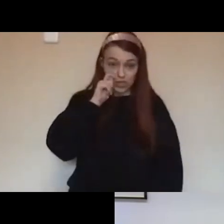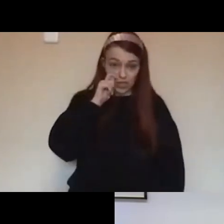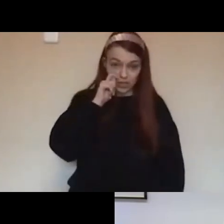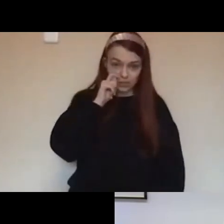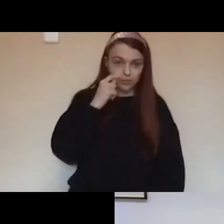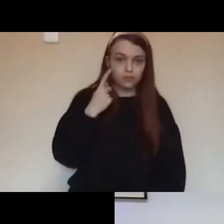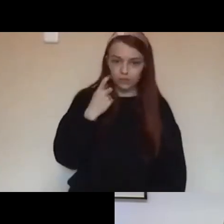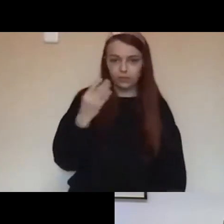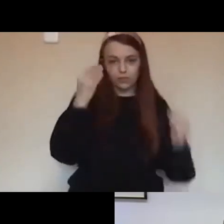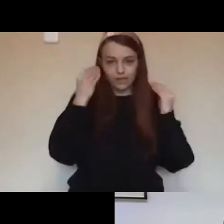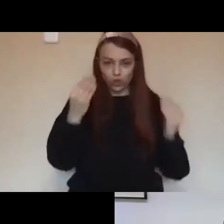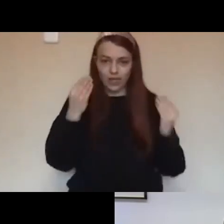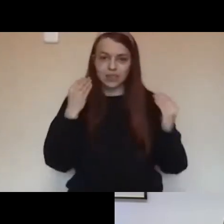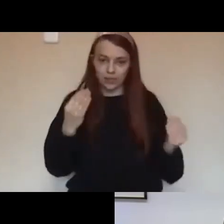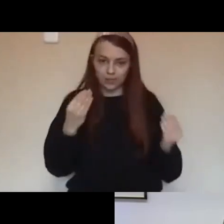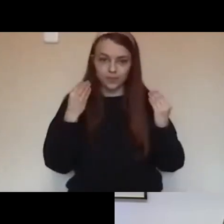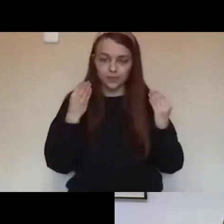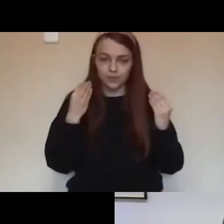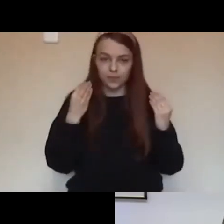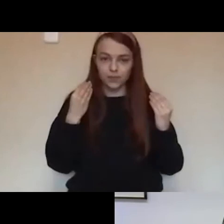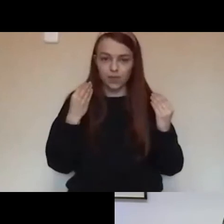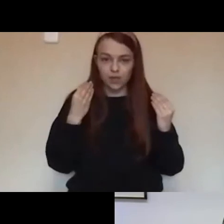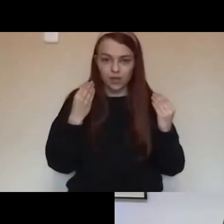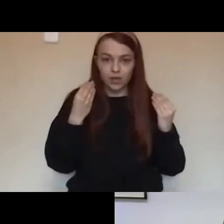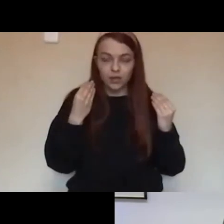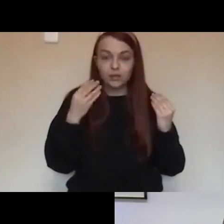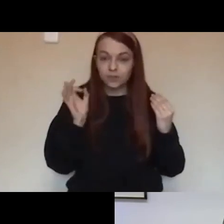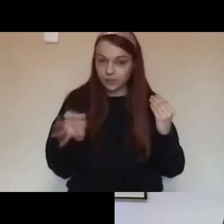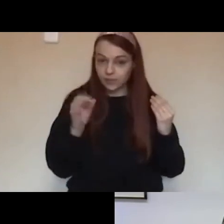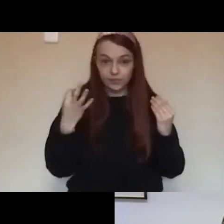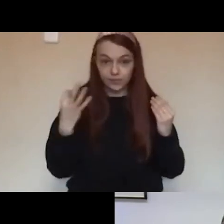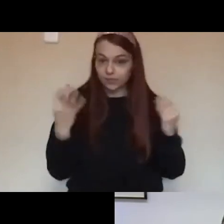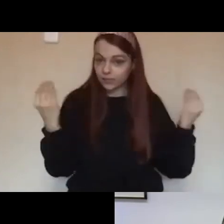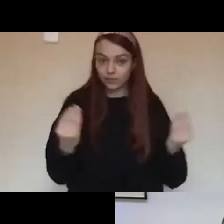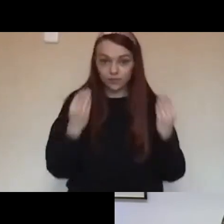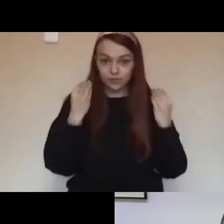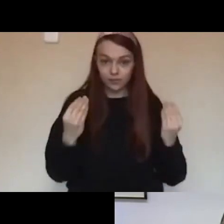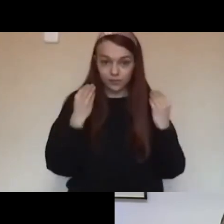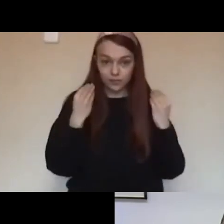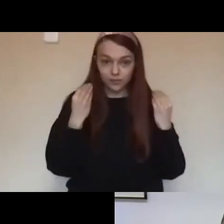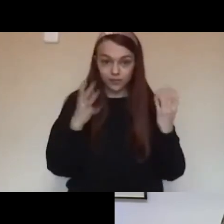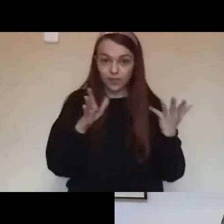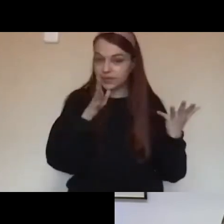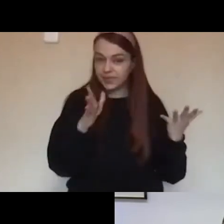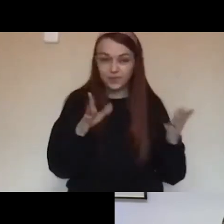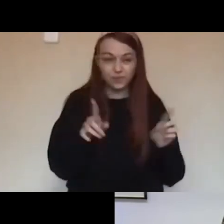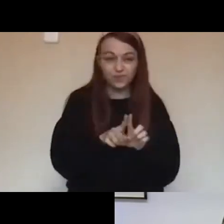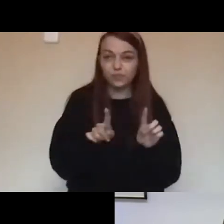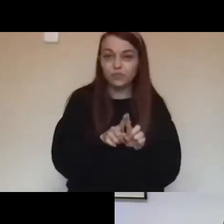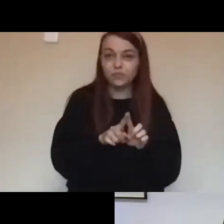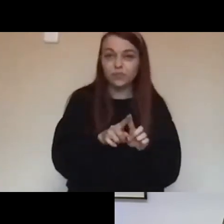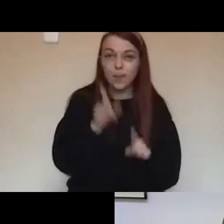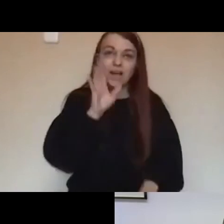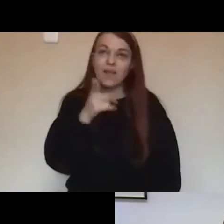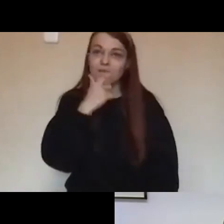estas técnicas. Pero es cierto, hay que formarles. Porque no es tan fácil como pueda